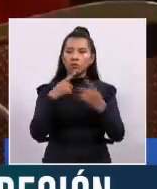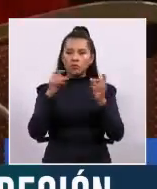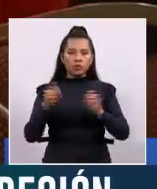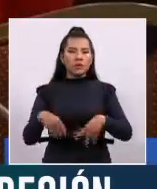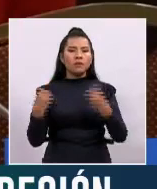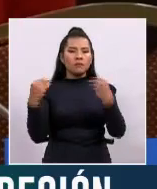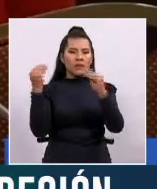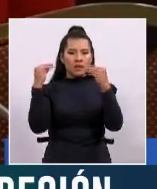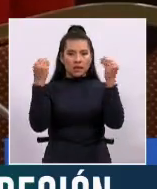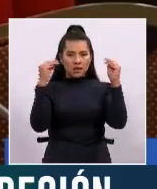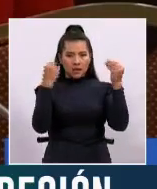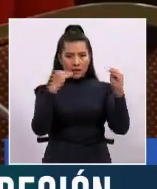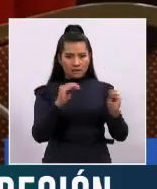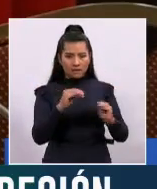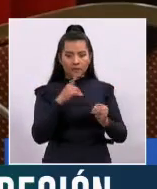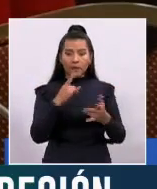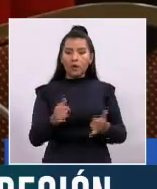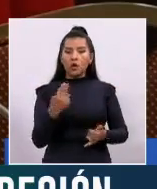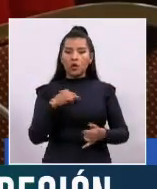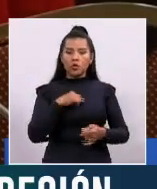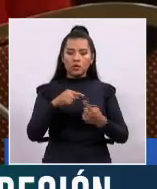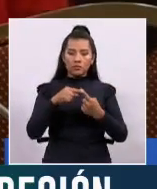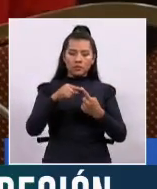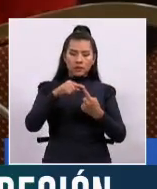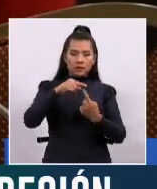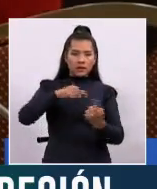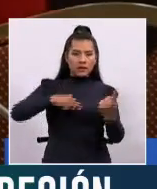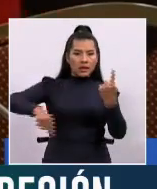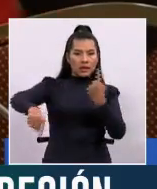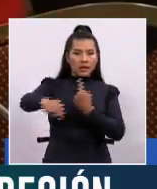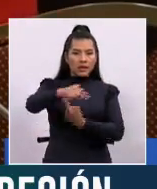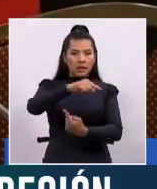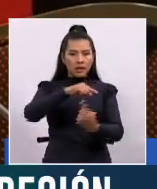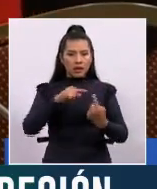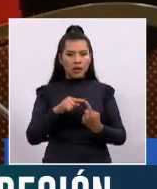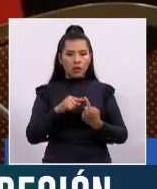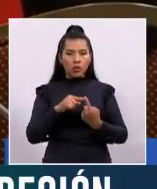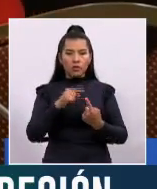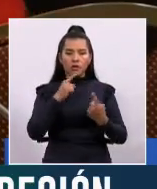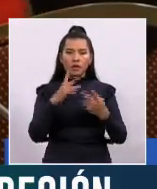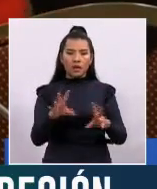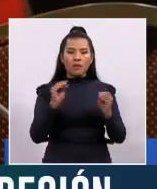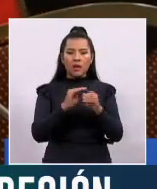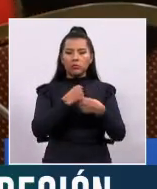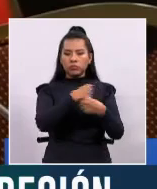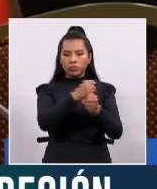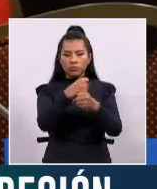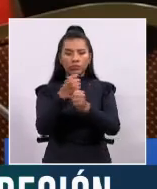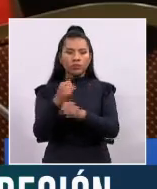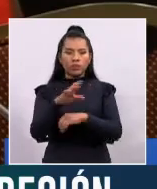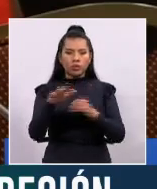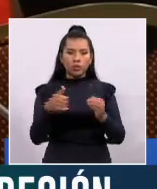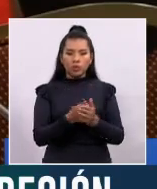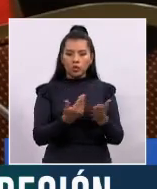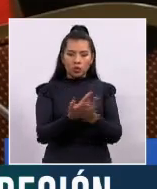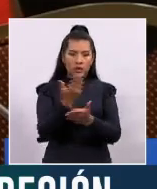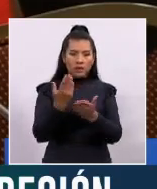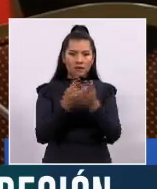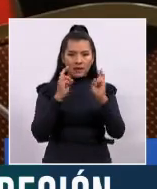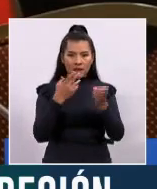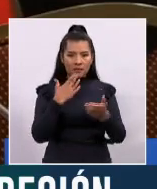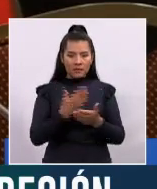fin de completar el ciclo de producción de los principales fertilizantes para la producción agrícola, a partir